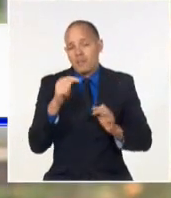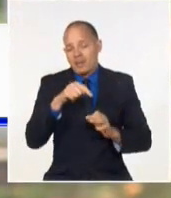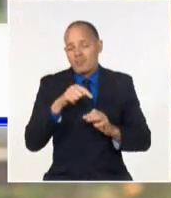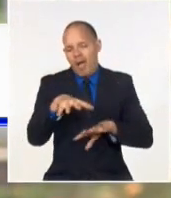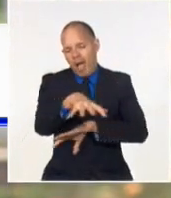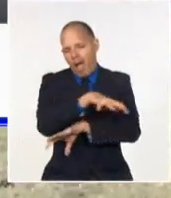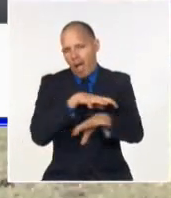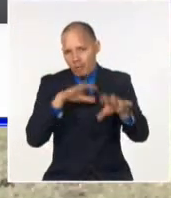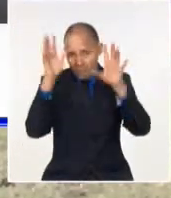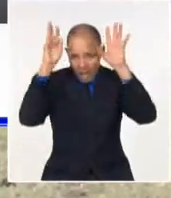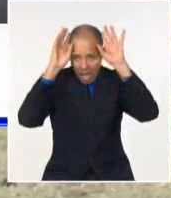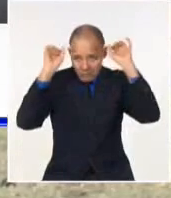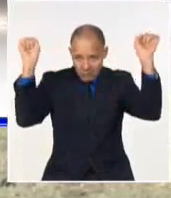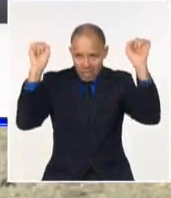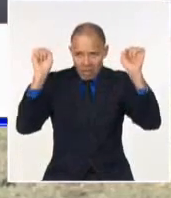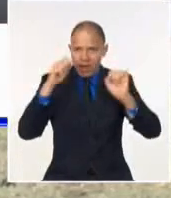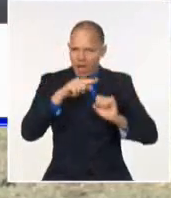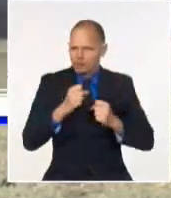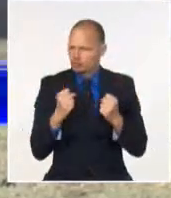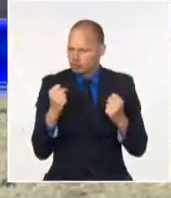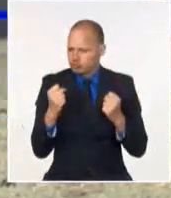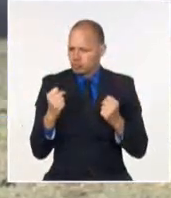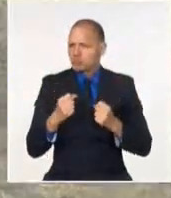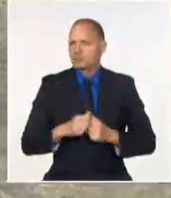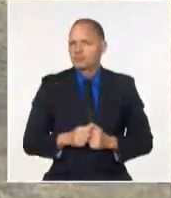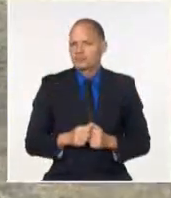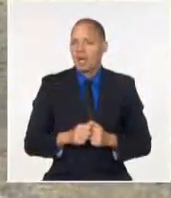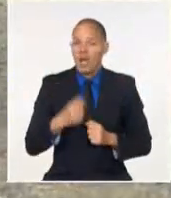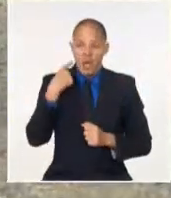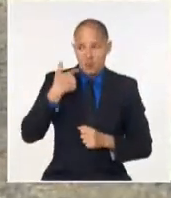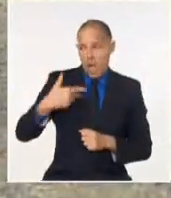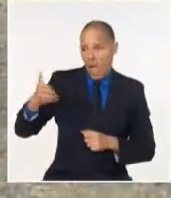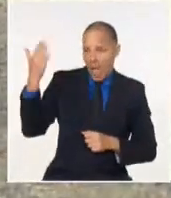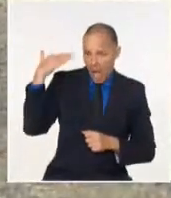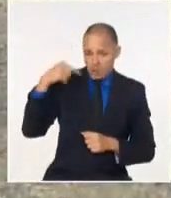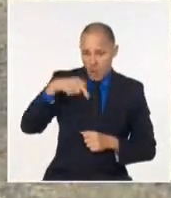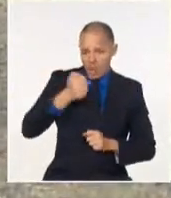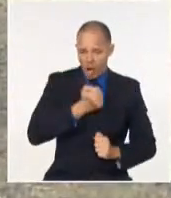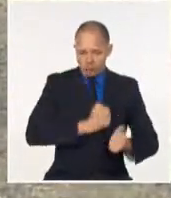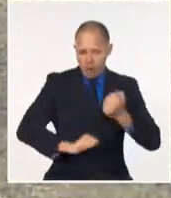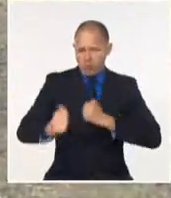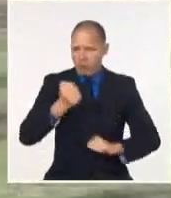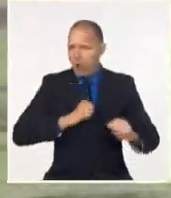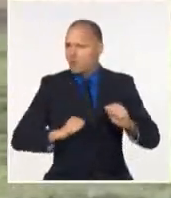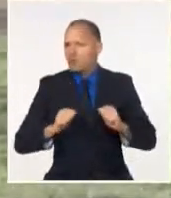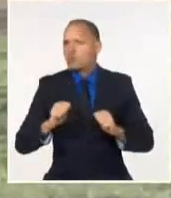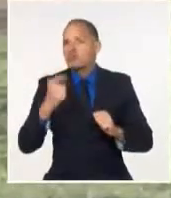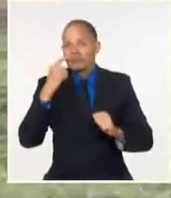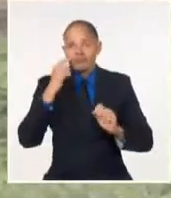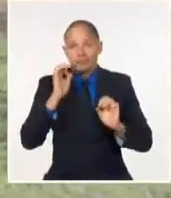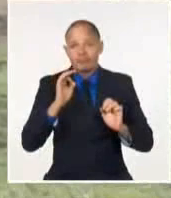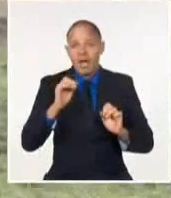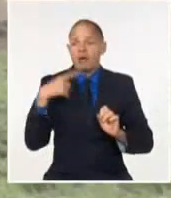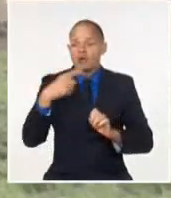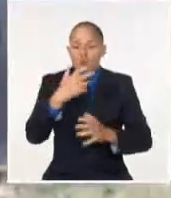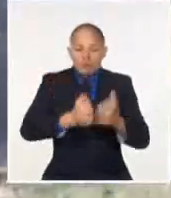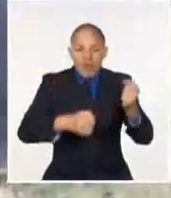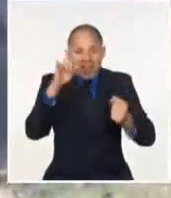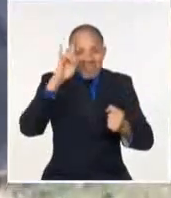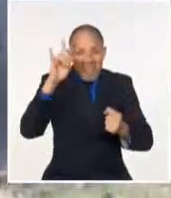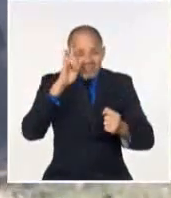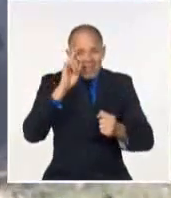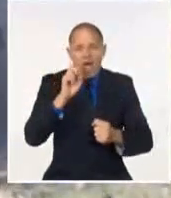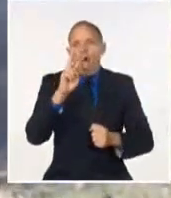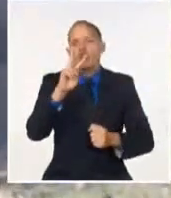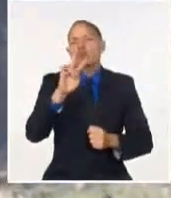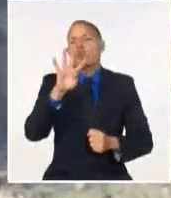de alto valor genético. El año pasado la UVB nuestra produjo 246 mil litros de leche y en carne se